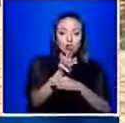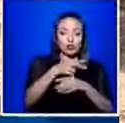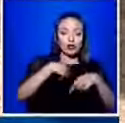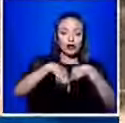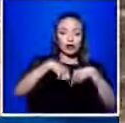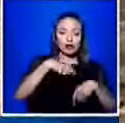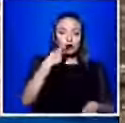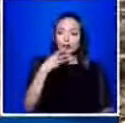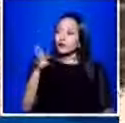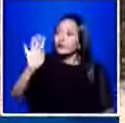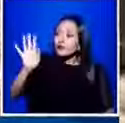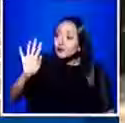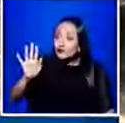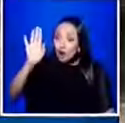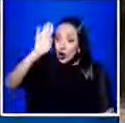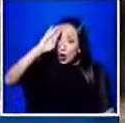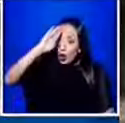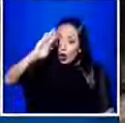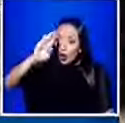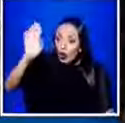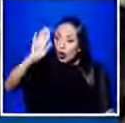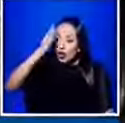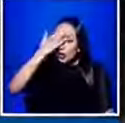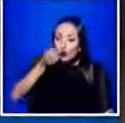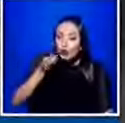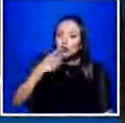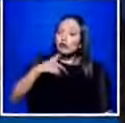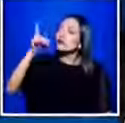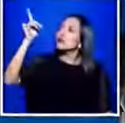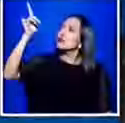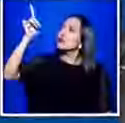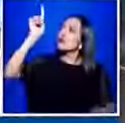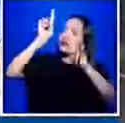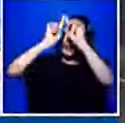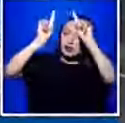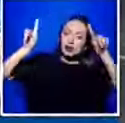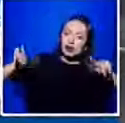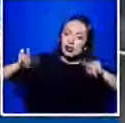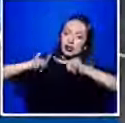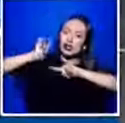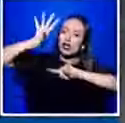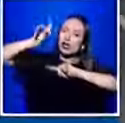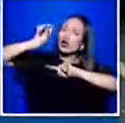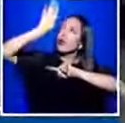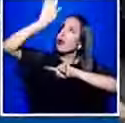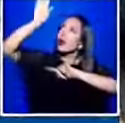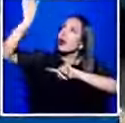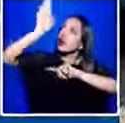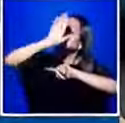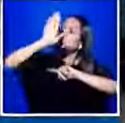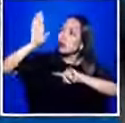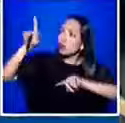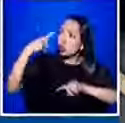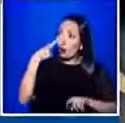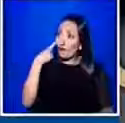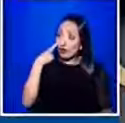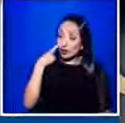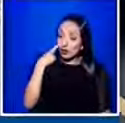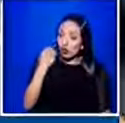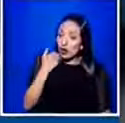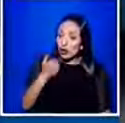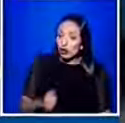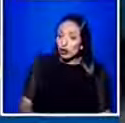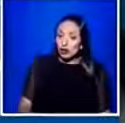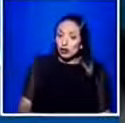público. ¿Cómo está, vecino? Muy buenos días. Mire, se están llevando todo lo que son las figuras de la parte alta. Sí. ¿Ha visto de pronto alguien quién